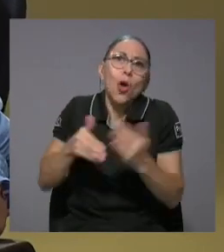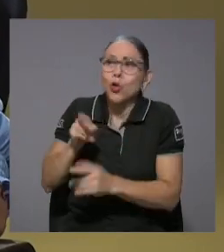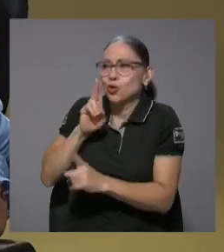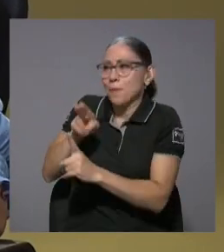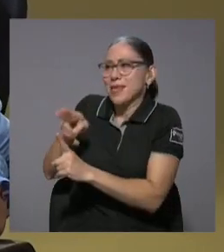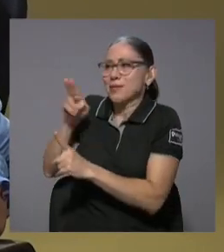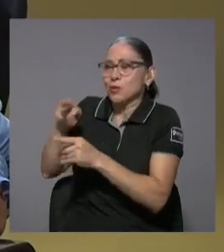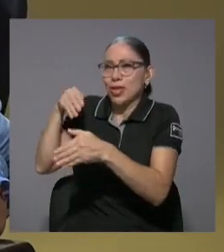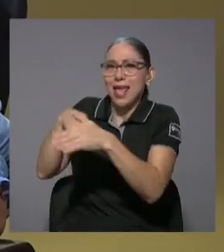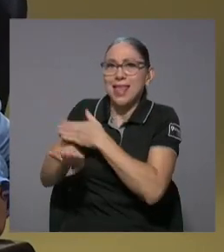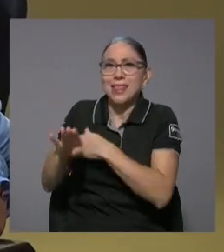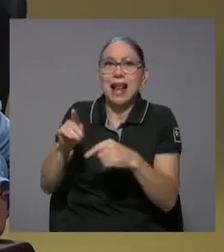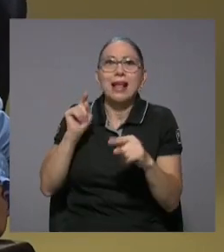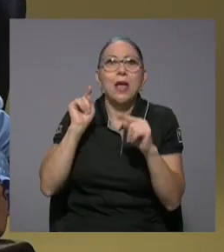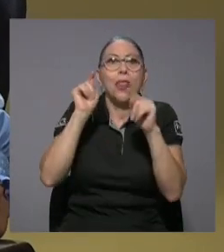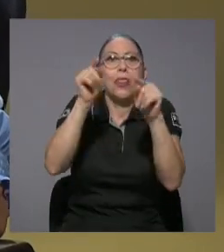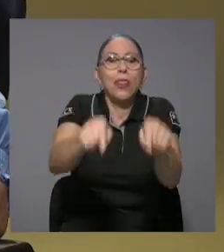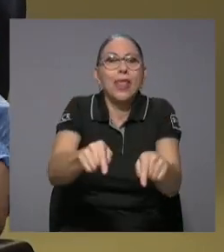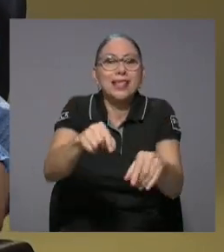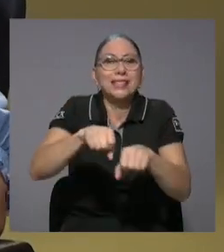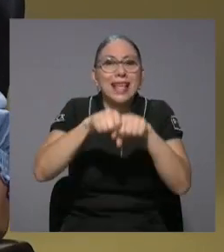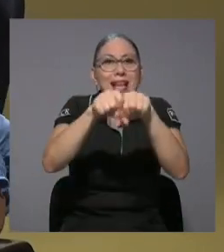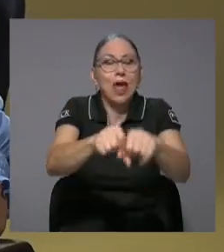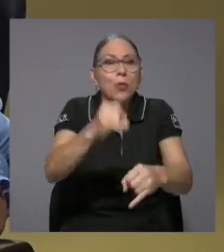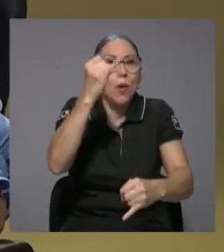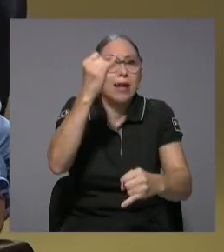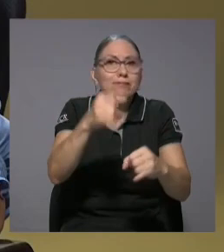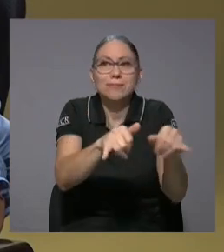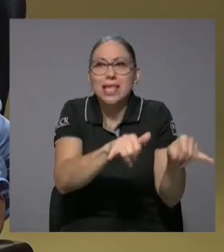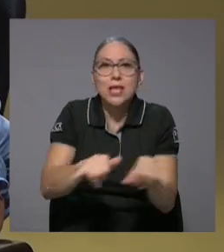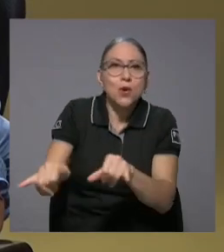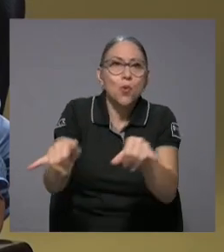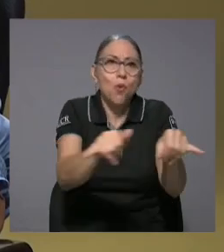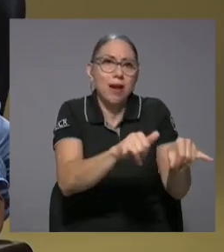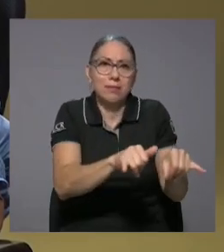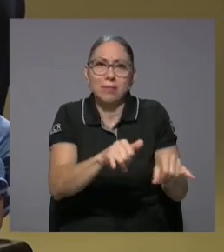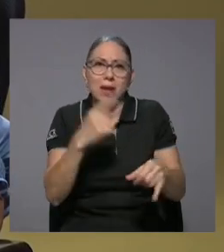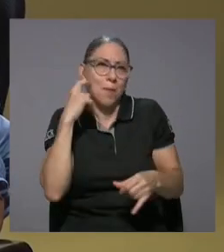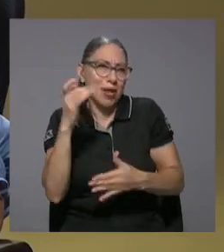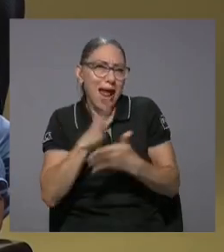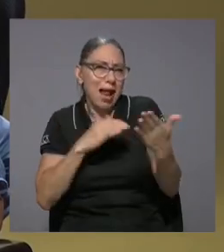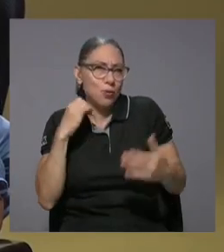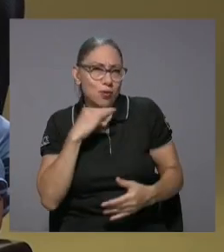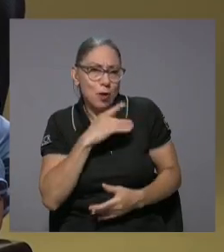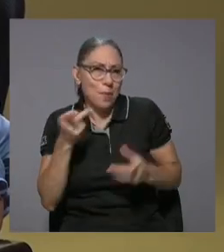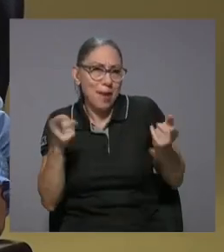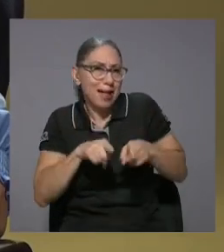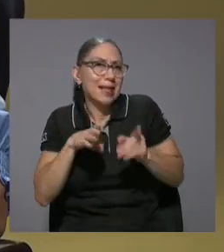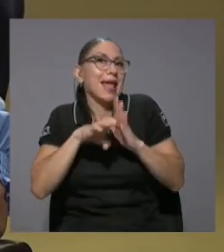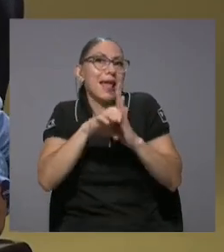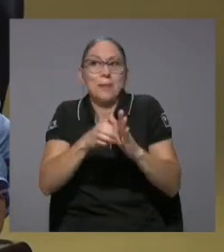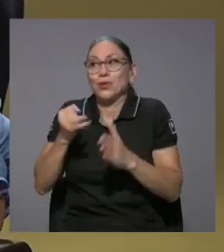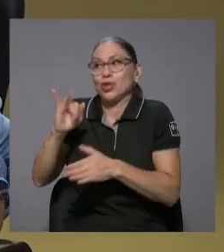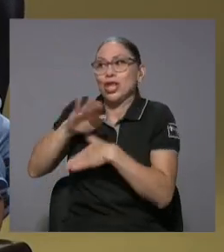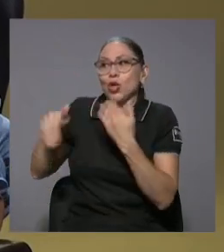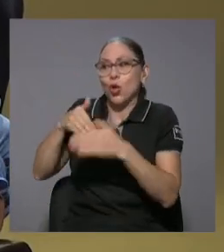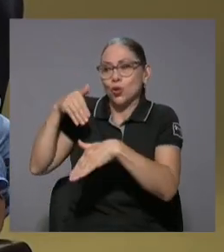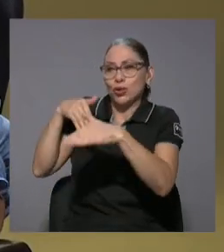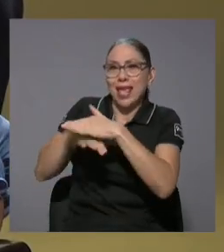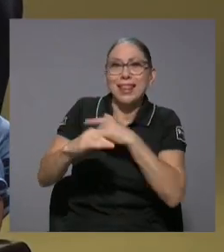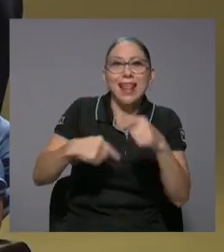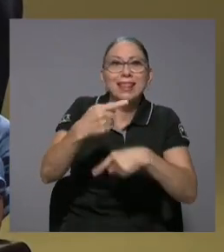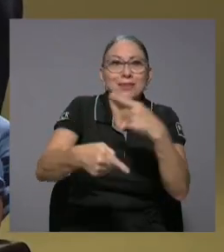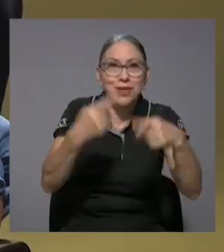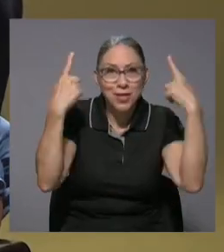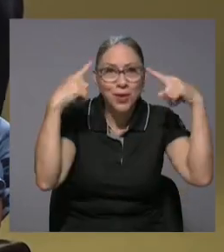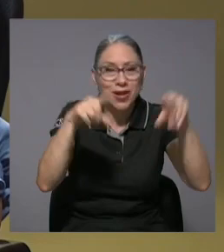calidad si en una universidad o en una carrera toda la gente se graduara permanente en todos los años, ¿verdad? Un indicador,